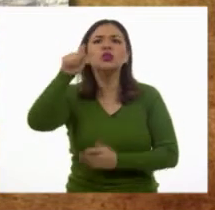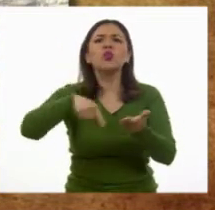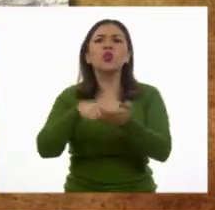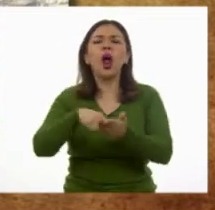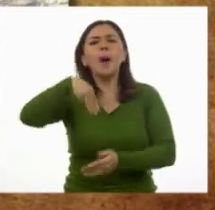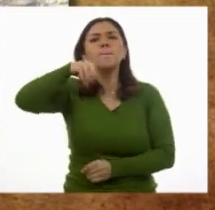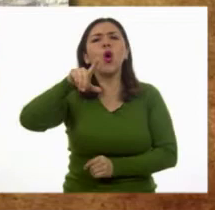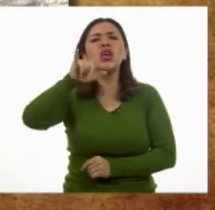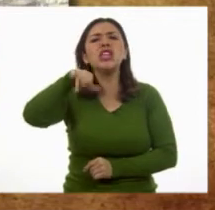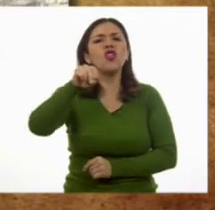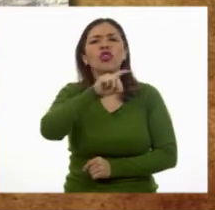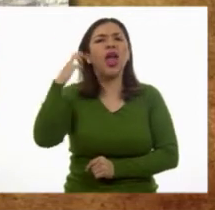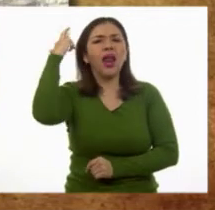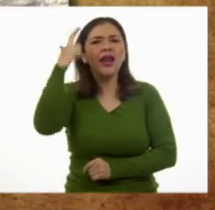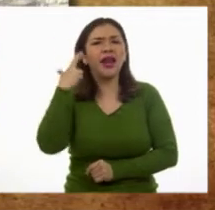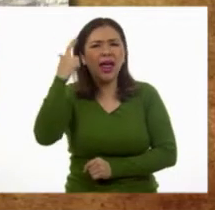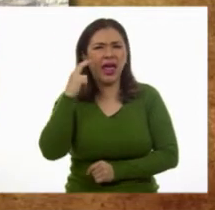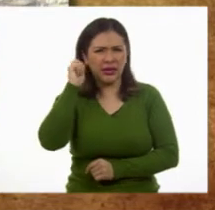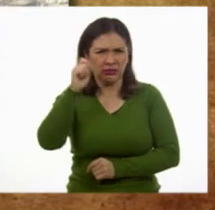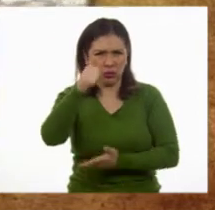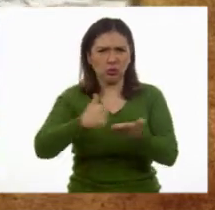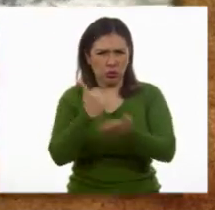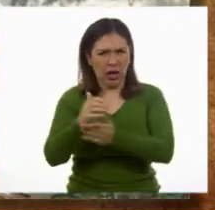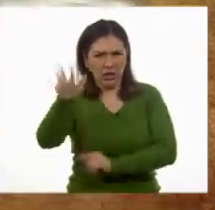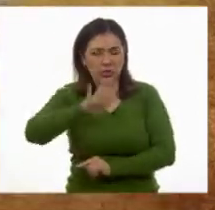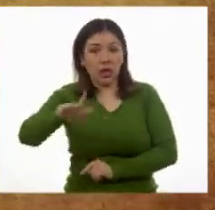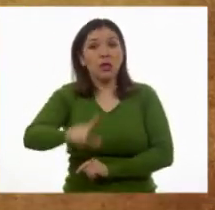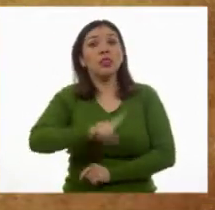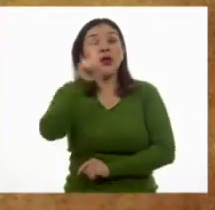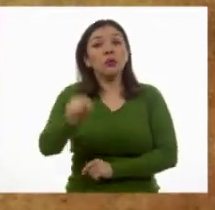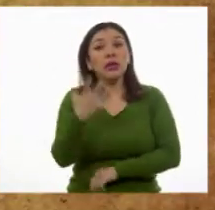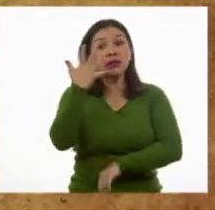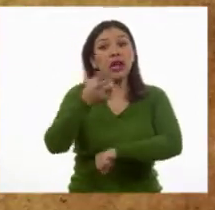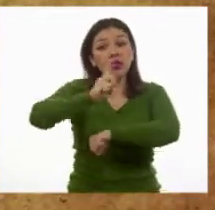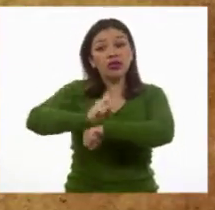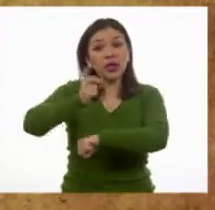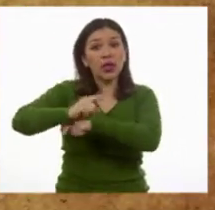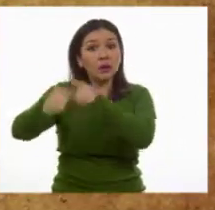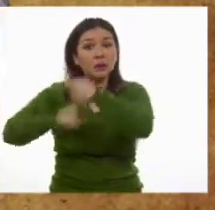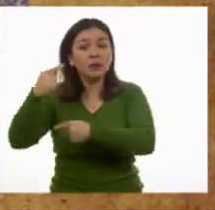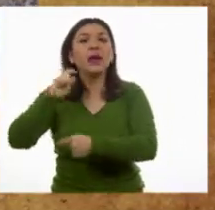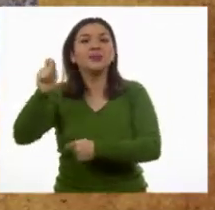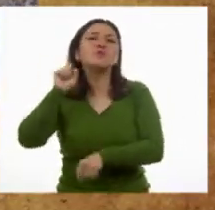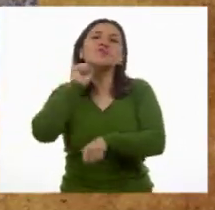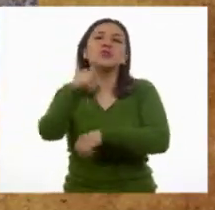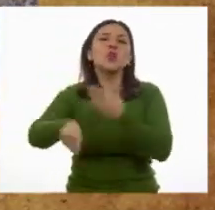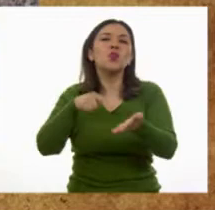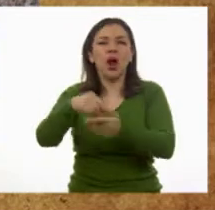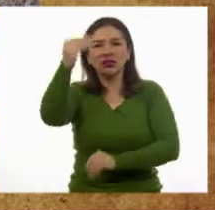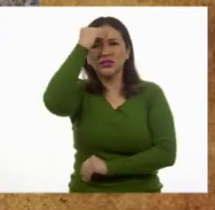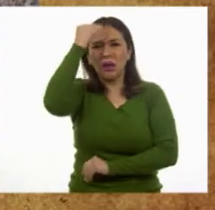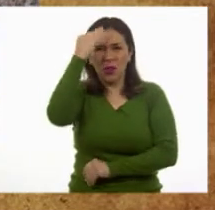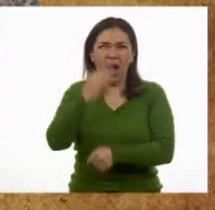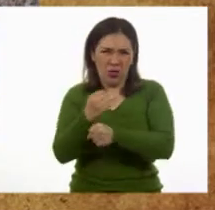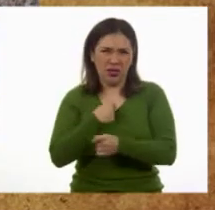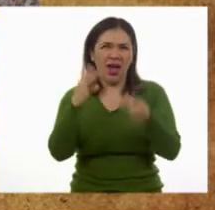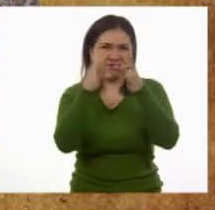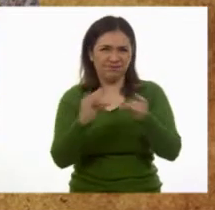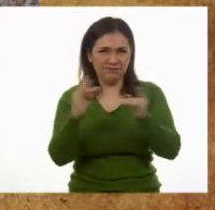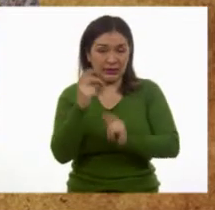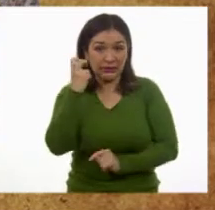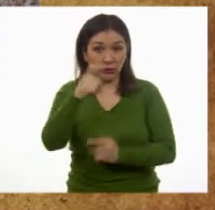del Rey, al oeste de la ciudad. Y 5 días después de esta batalla ocurrió la de Chapultepec, que estamos comentando